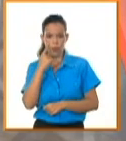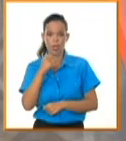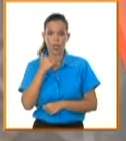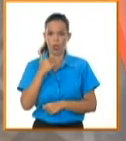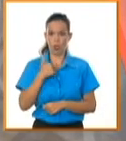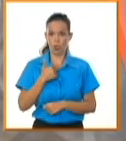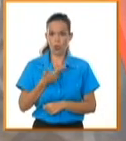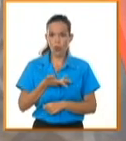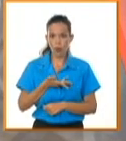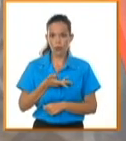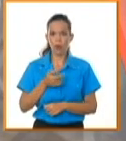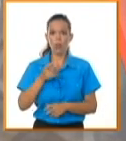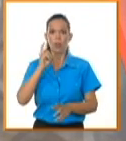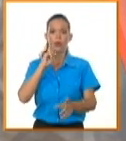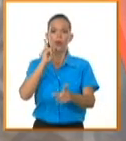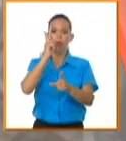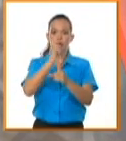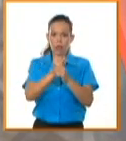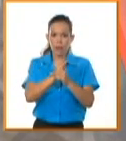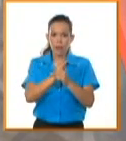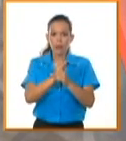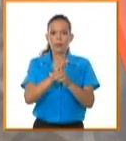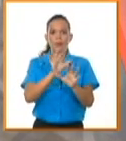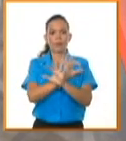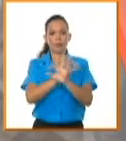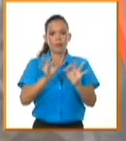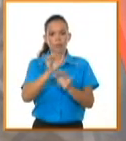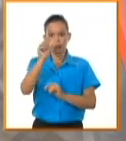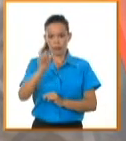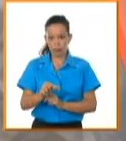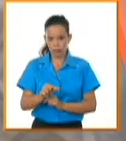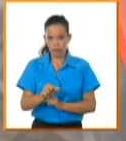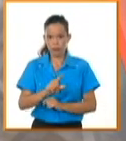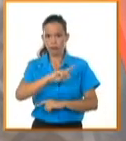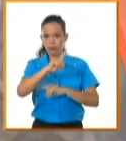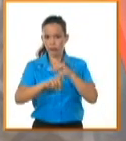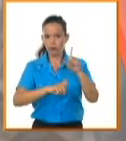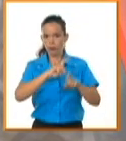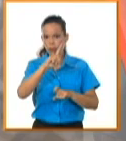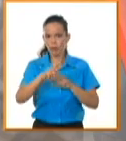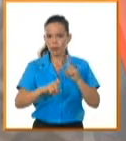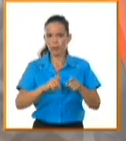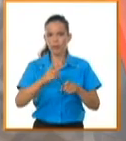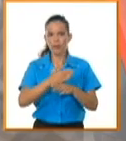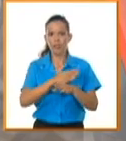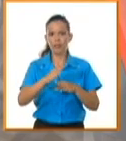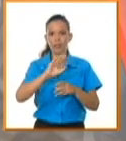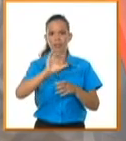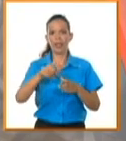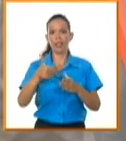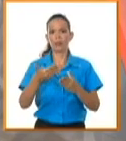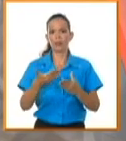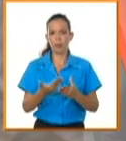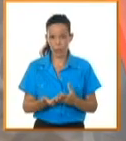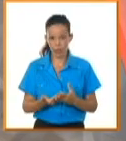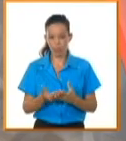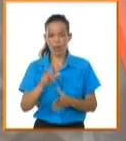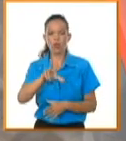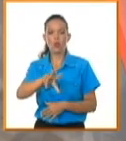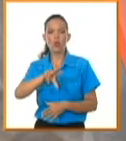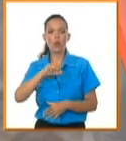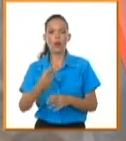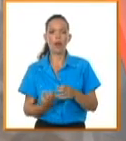a la especializada en valores y traslado valores entidades cubanas nuevas formas de gestión y